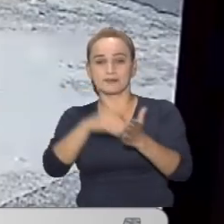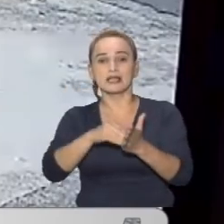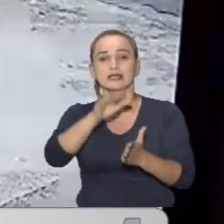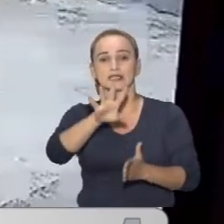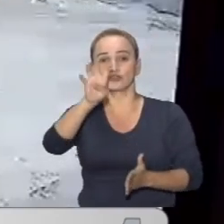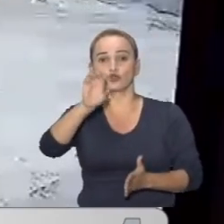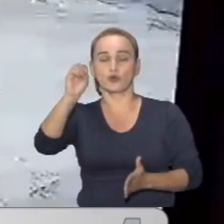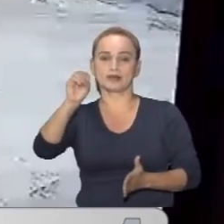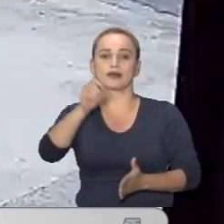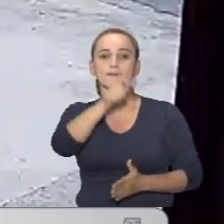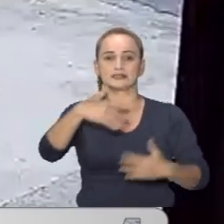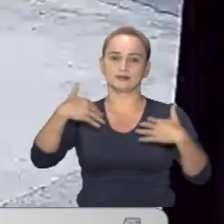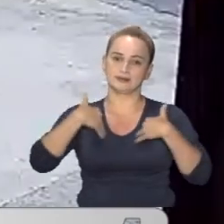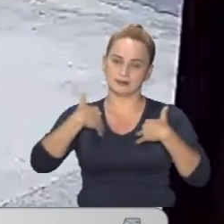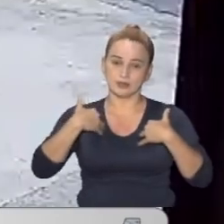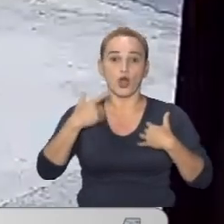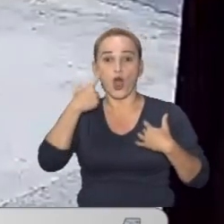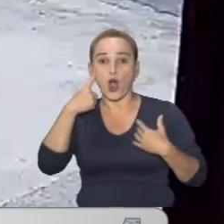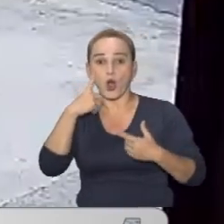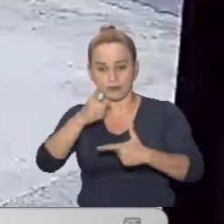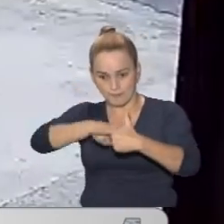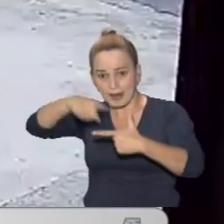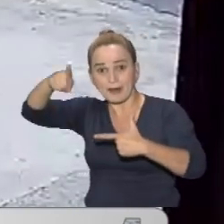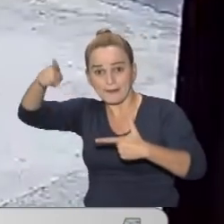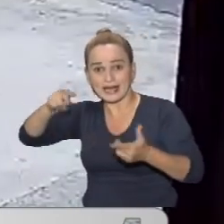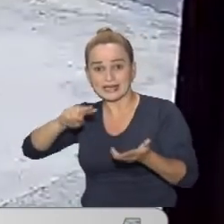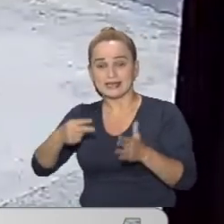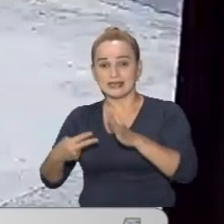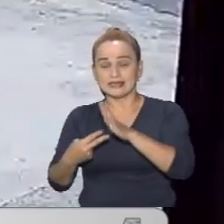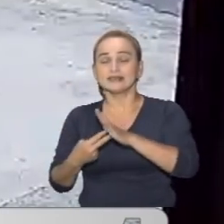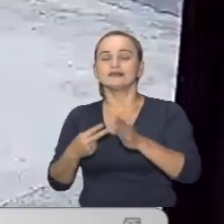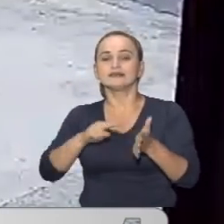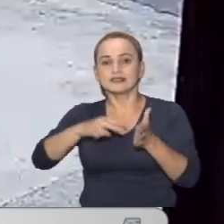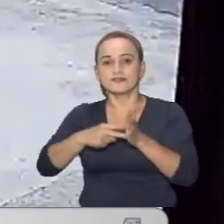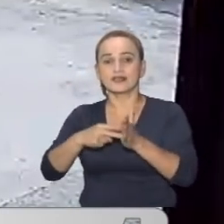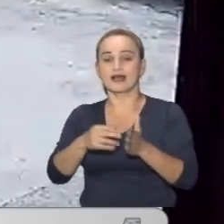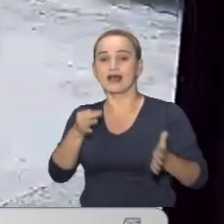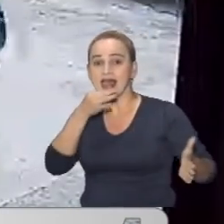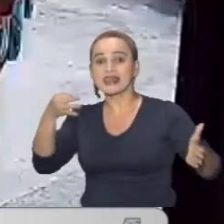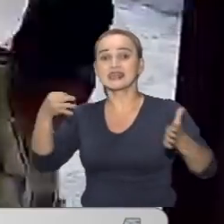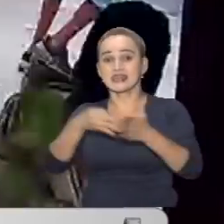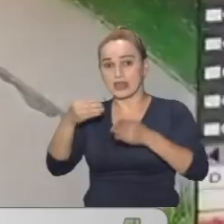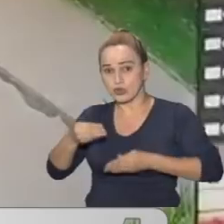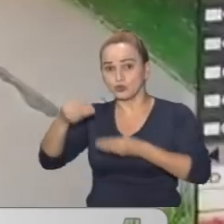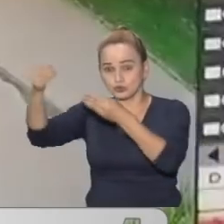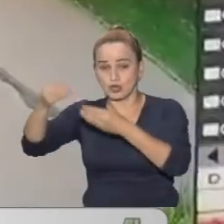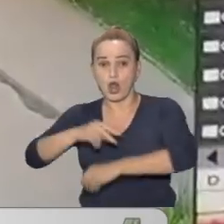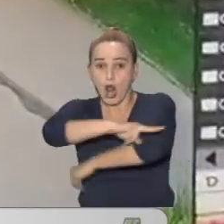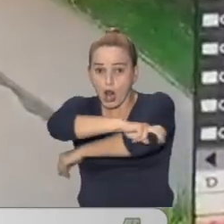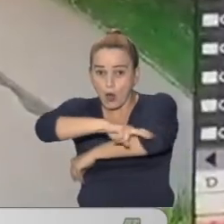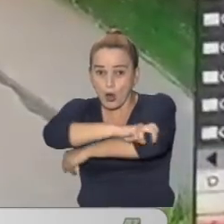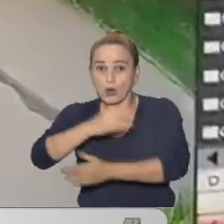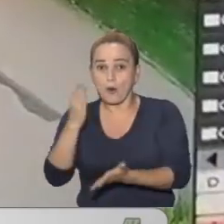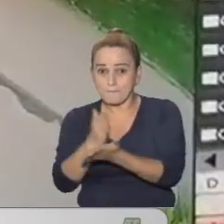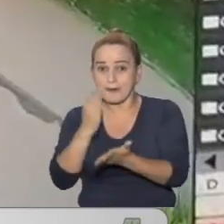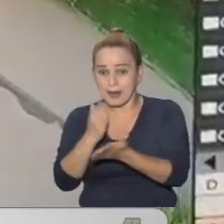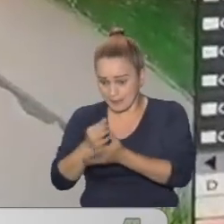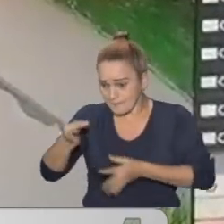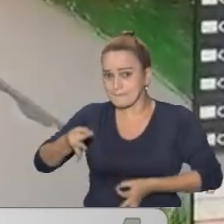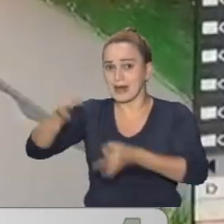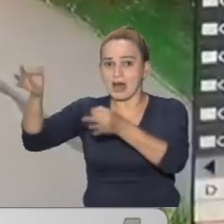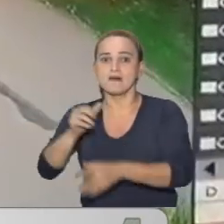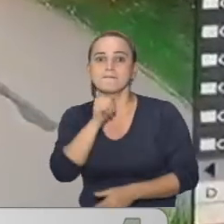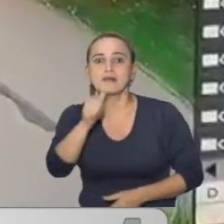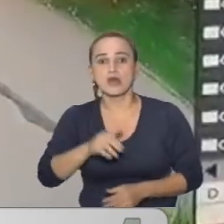147.590 víctimas. Hay que decir que estos son solo las denuncias, el subregistro de víctimas de robo sería aún mayor por esas personas que no van